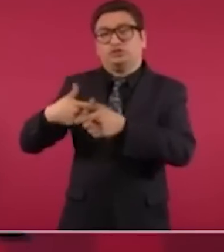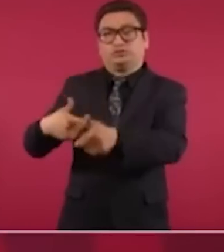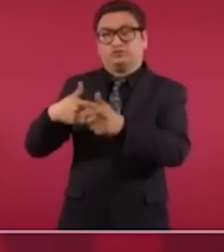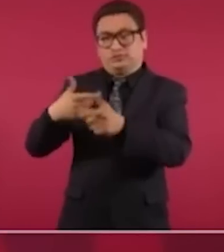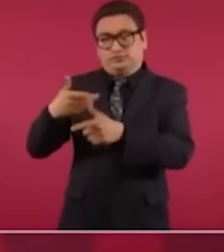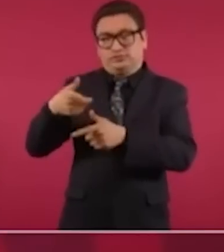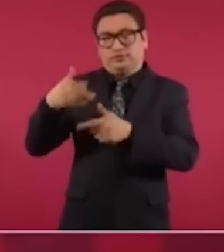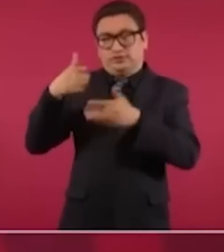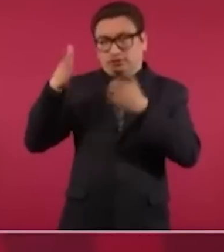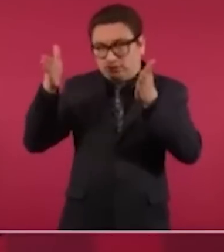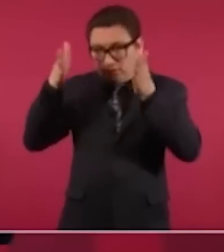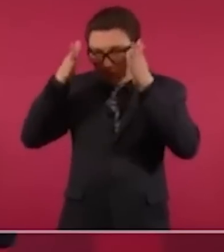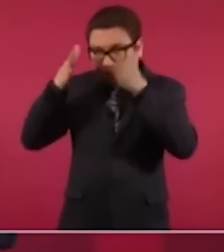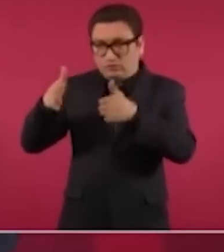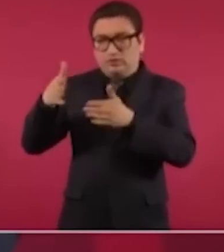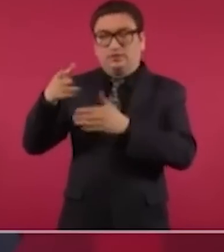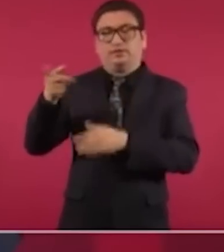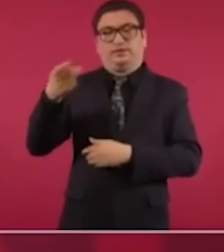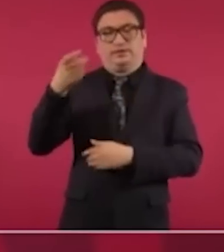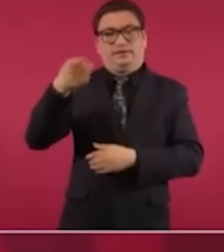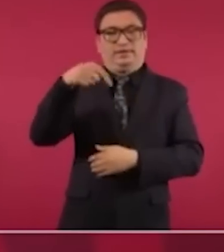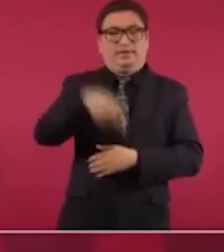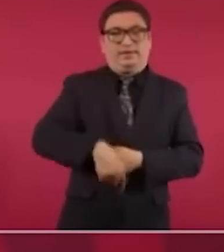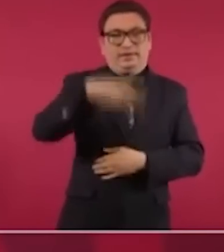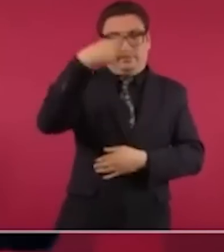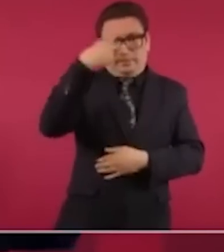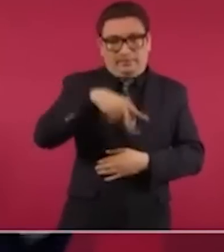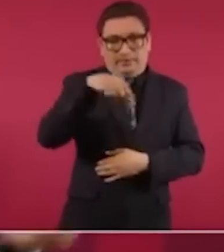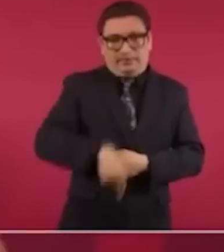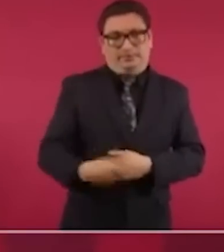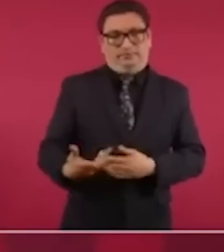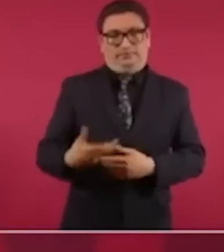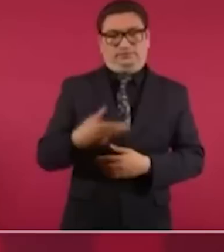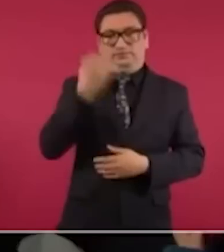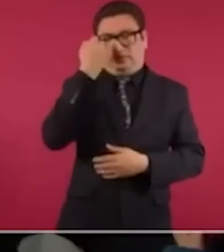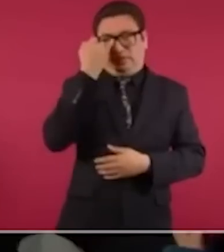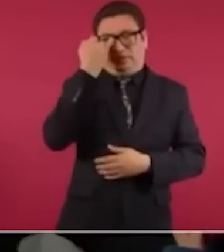de aquí es increíble